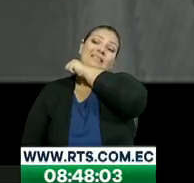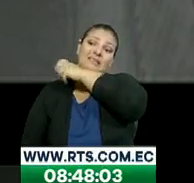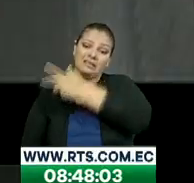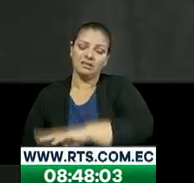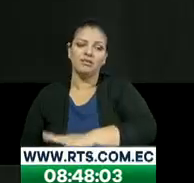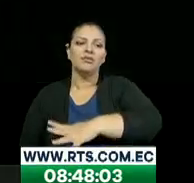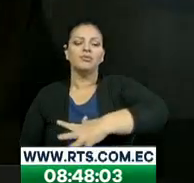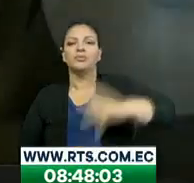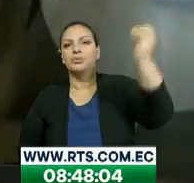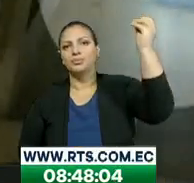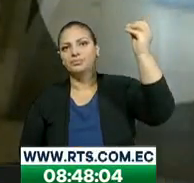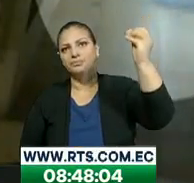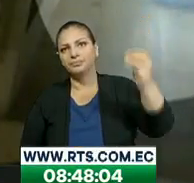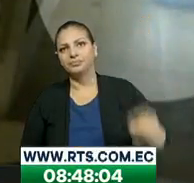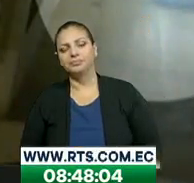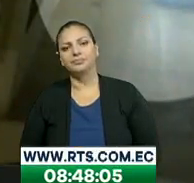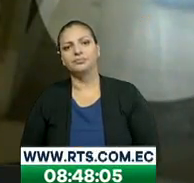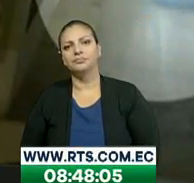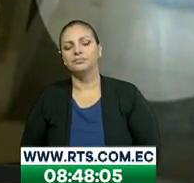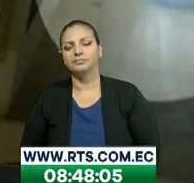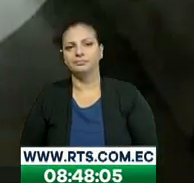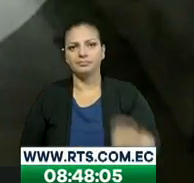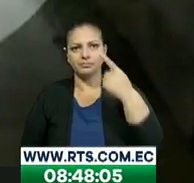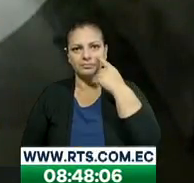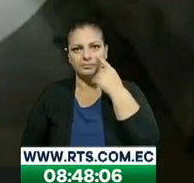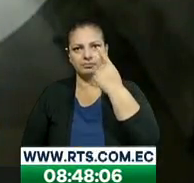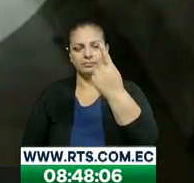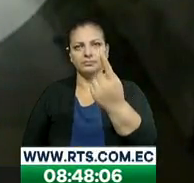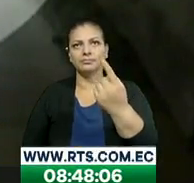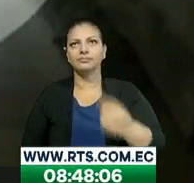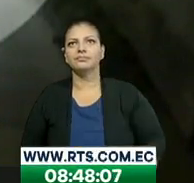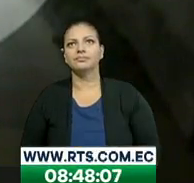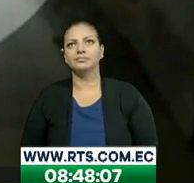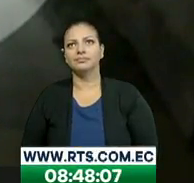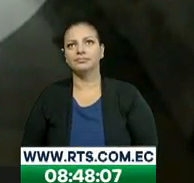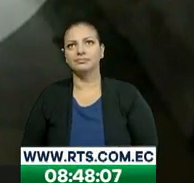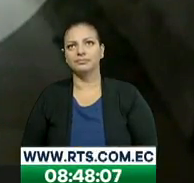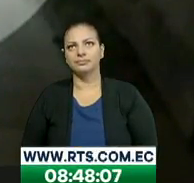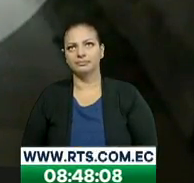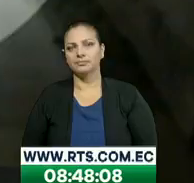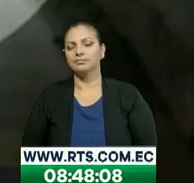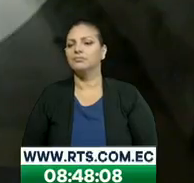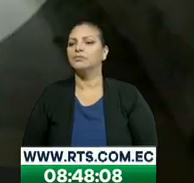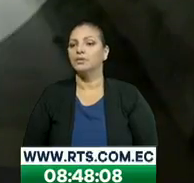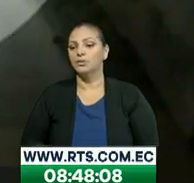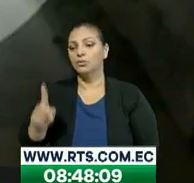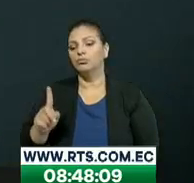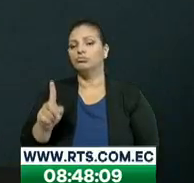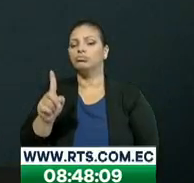Se trata de dos supuestos delincuentes, segundos después de haber asaltado a una persona.